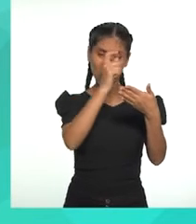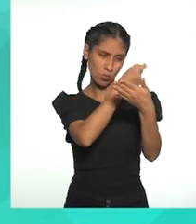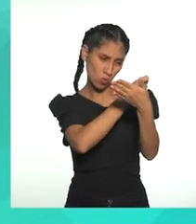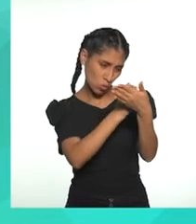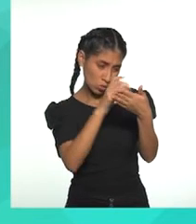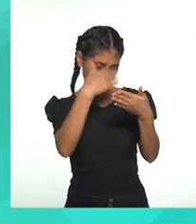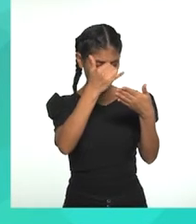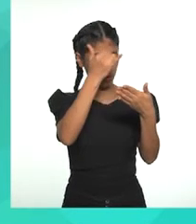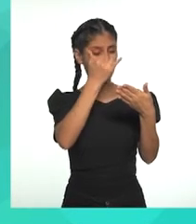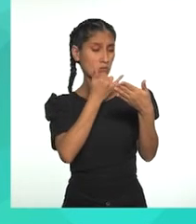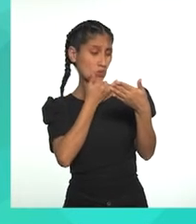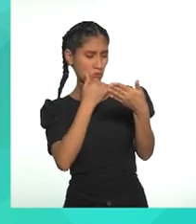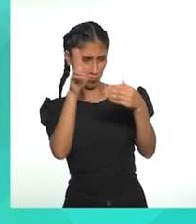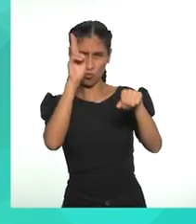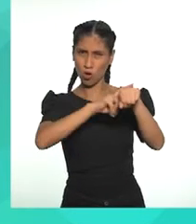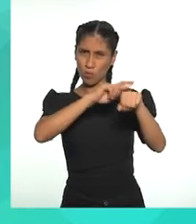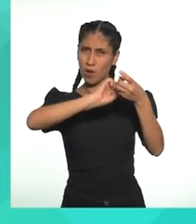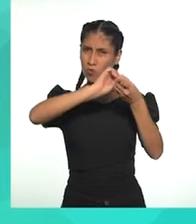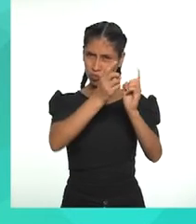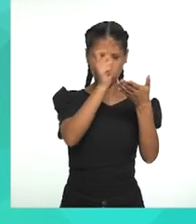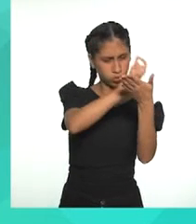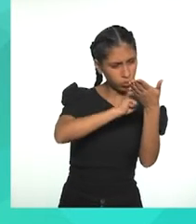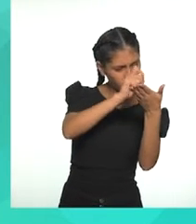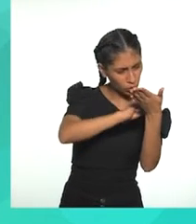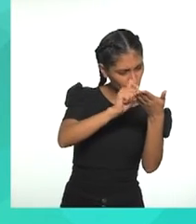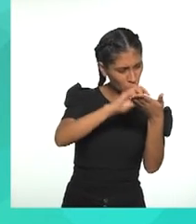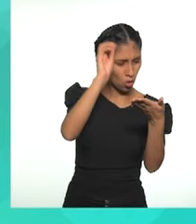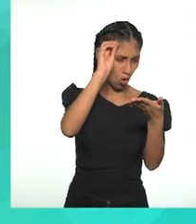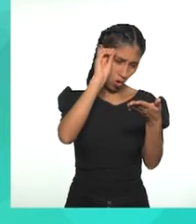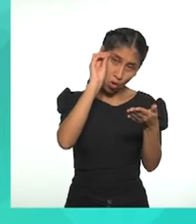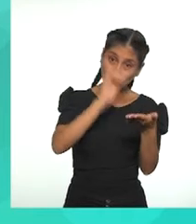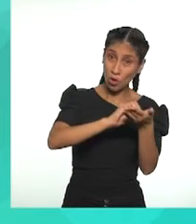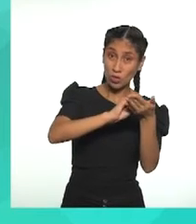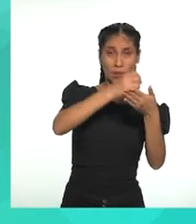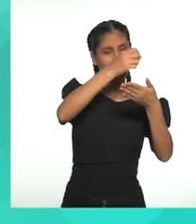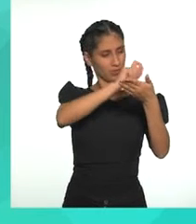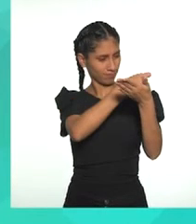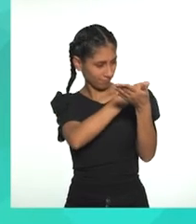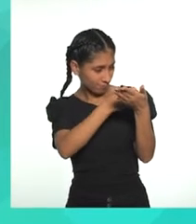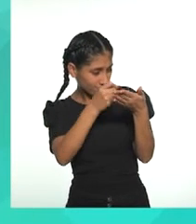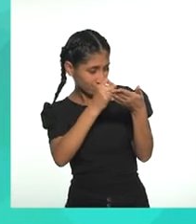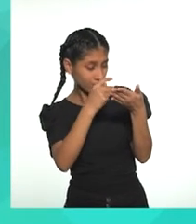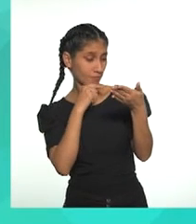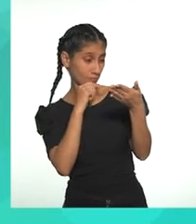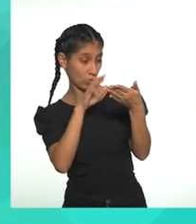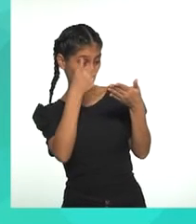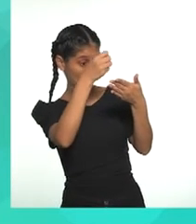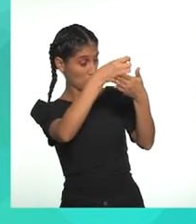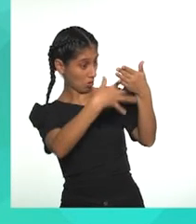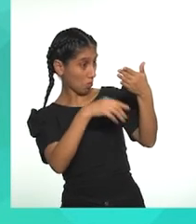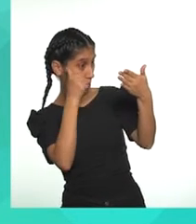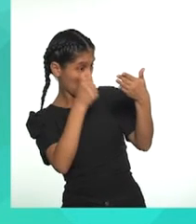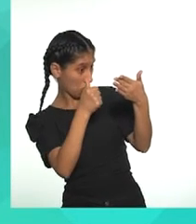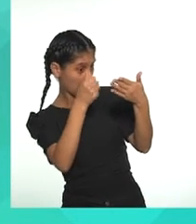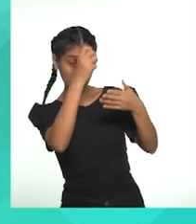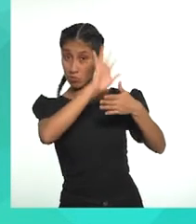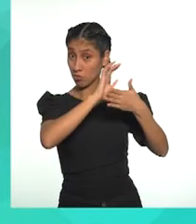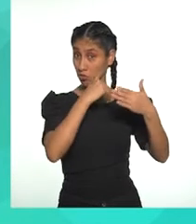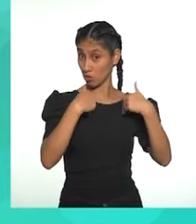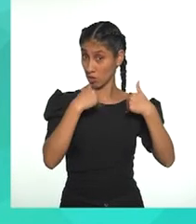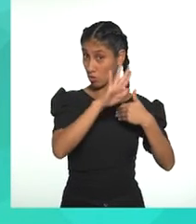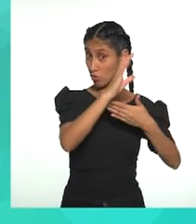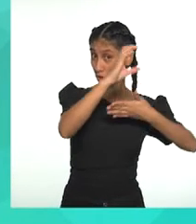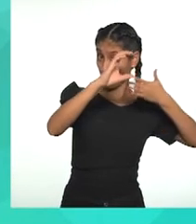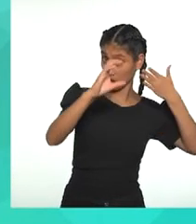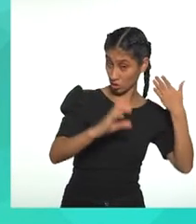en borrador. Revisar y corregir, que consiste en analizar si el texto escrito tiene las características para cumplir con su propósito